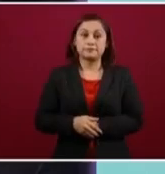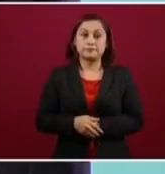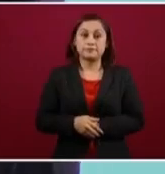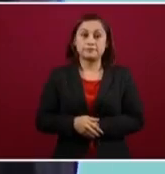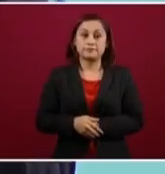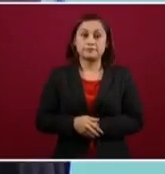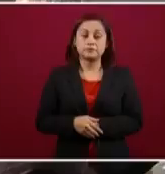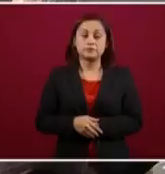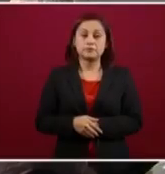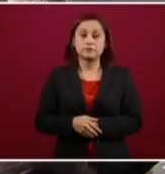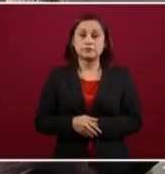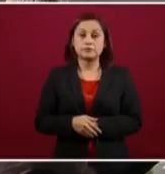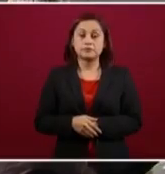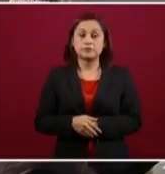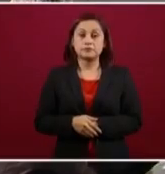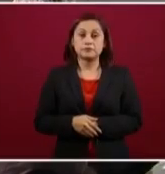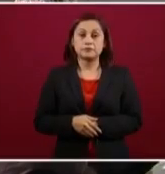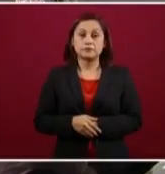al